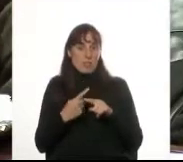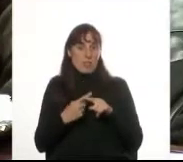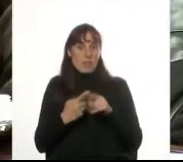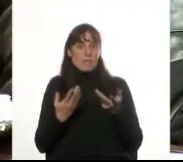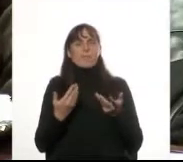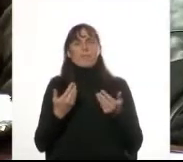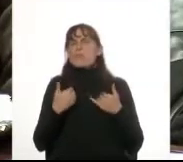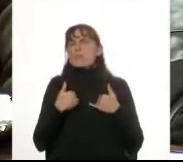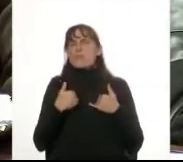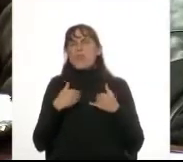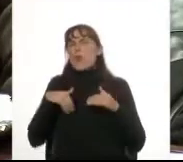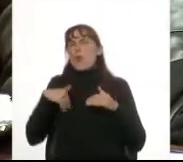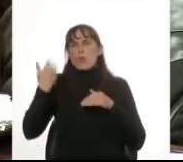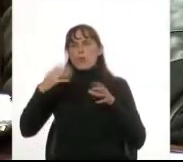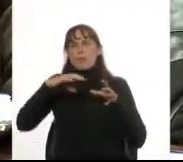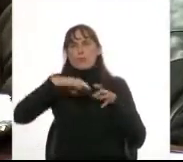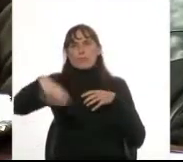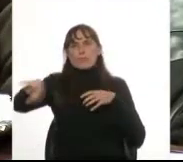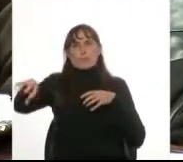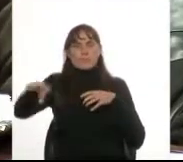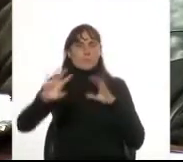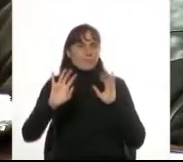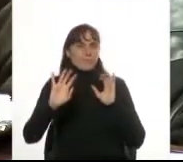Yo soy de otro corral,